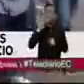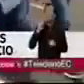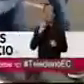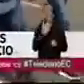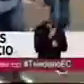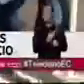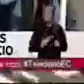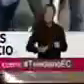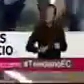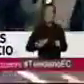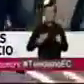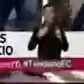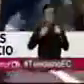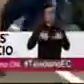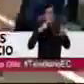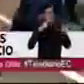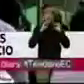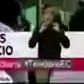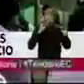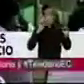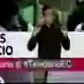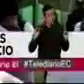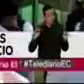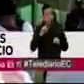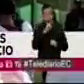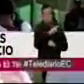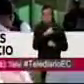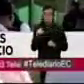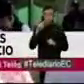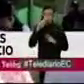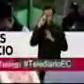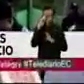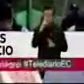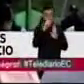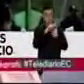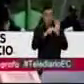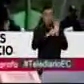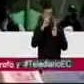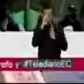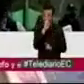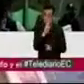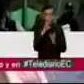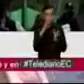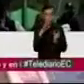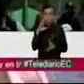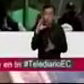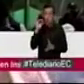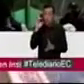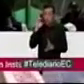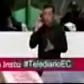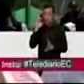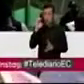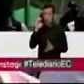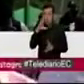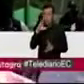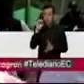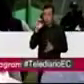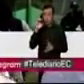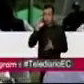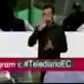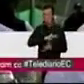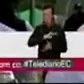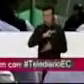mandatario hace una advertencia. Si ustedes no cumplen la normativa dispuesta por el COE, cantonal, por el